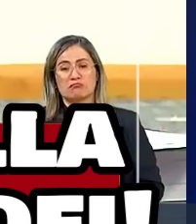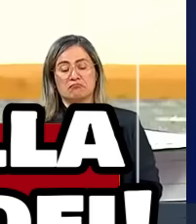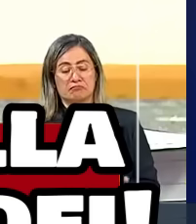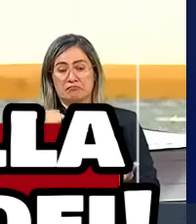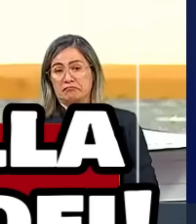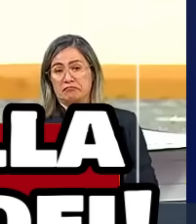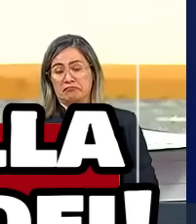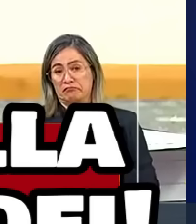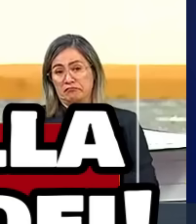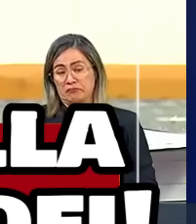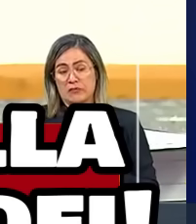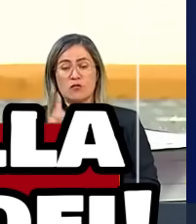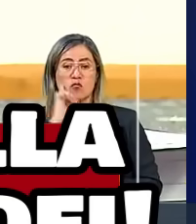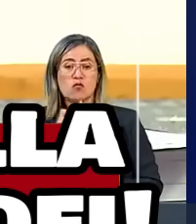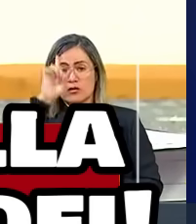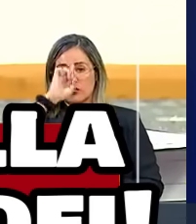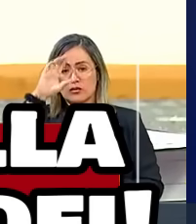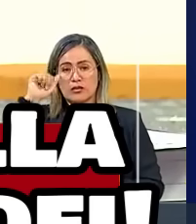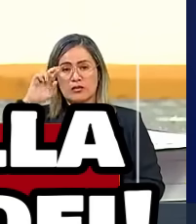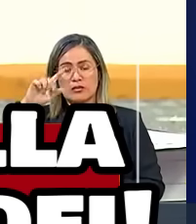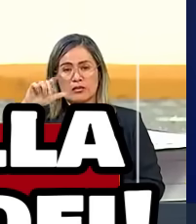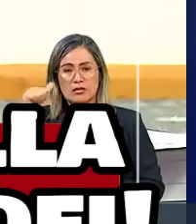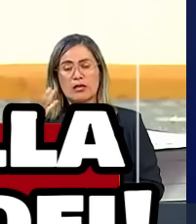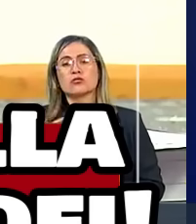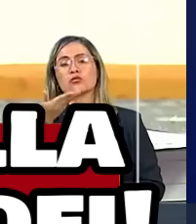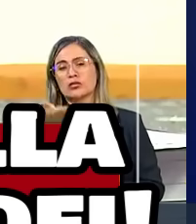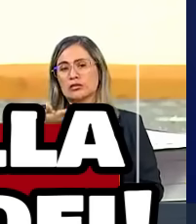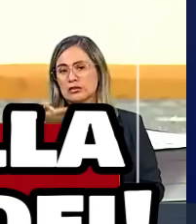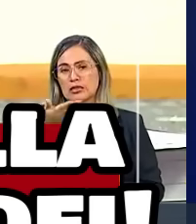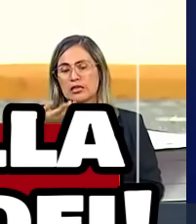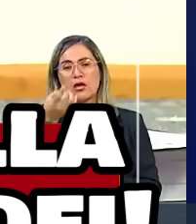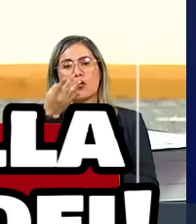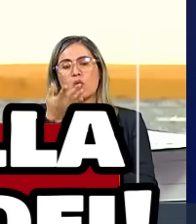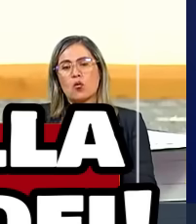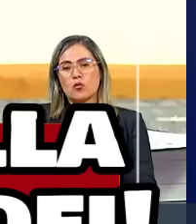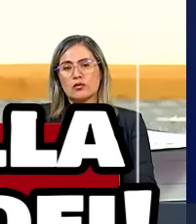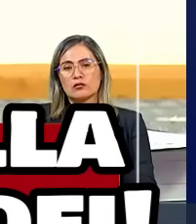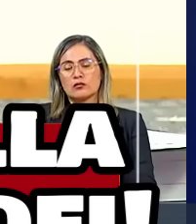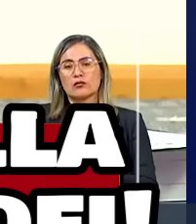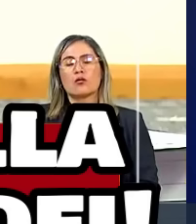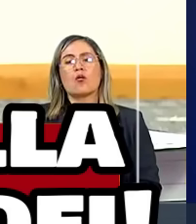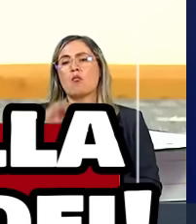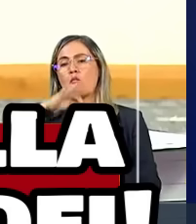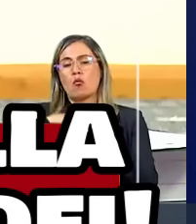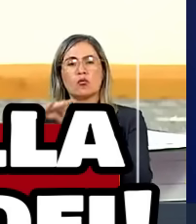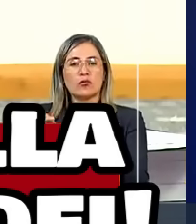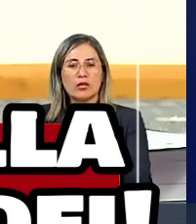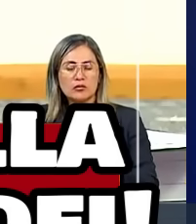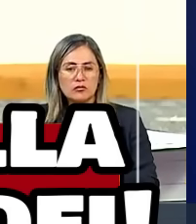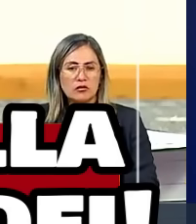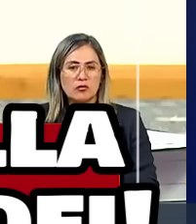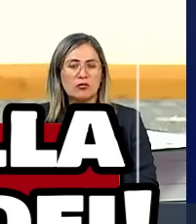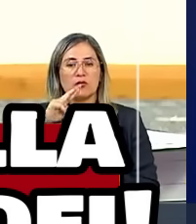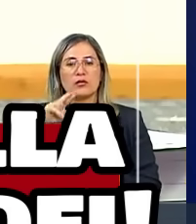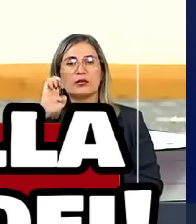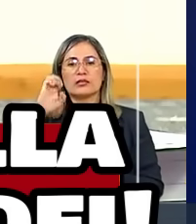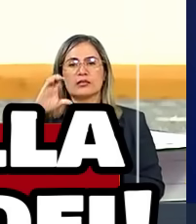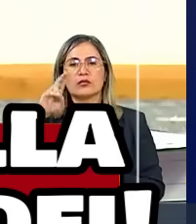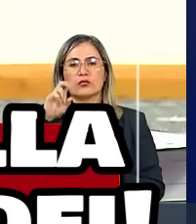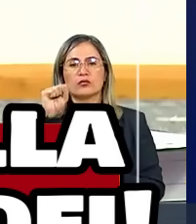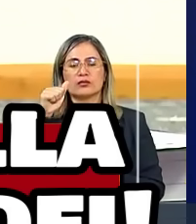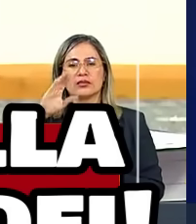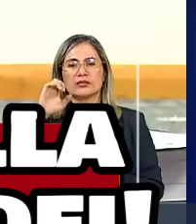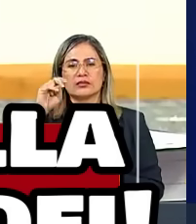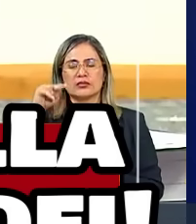lo que marca la consejera Carla Humphrey, solicitaría solamente la votación de la recusación del